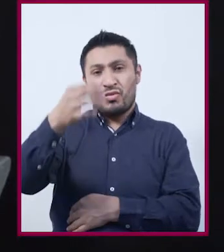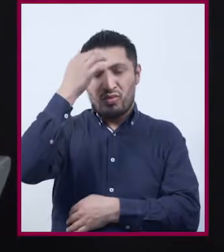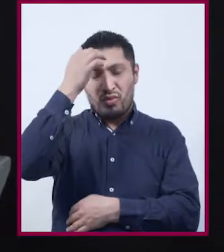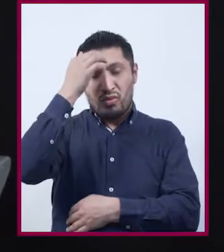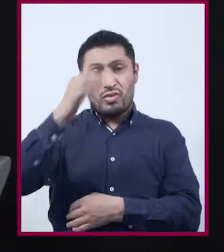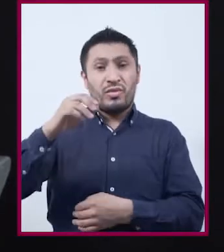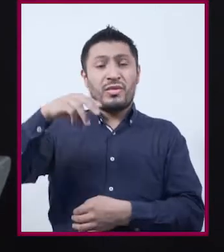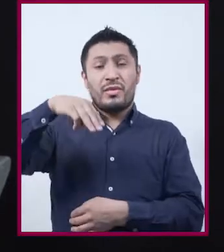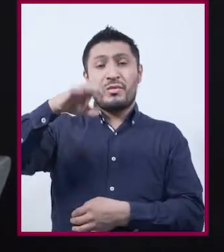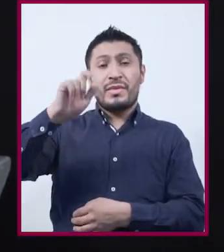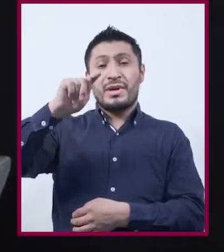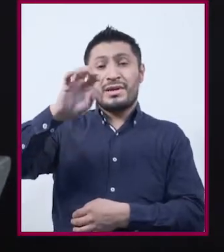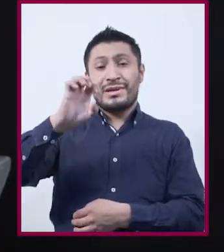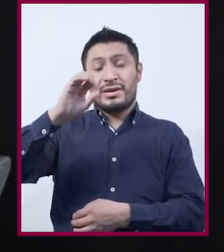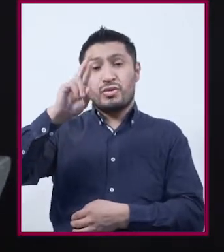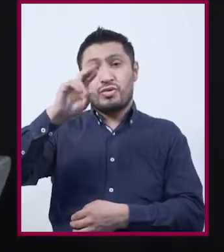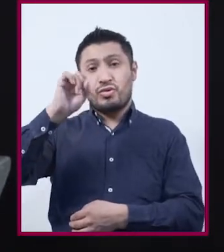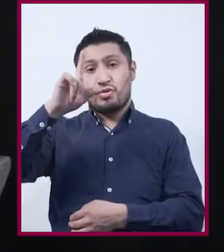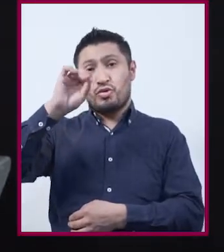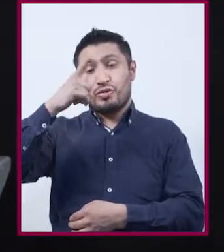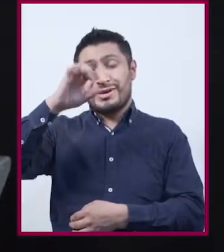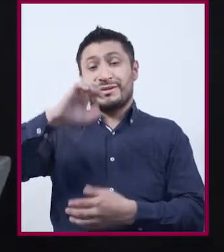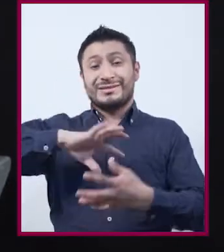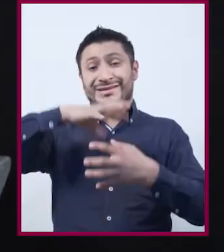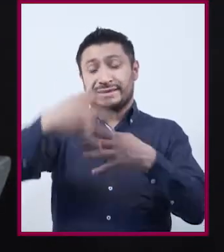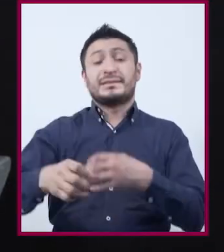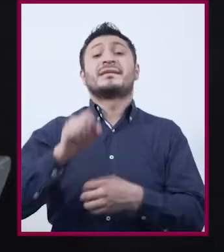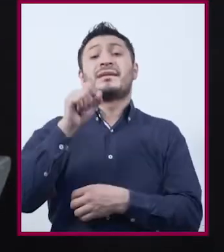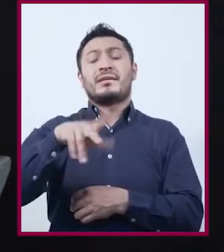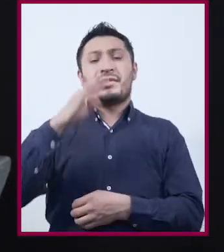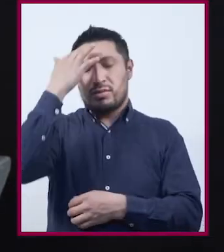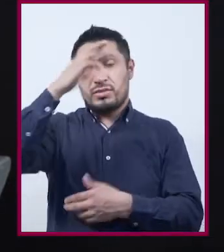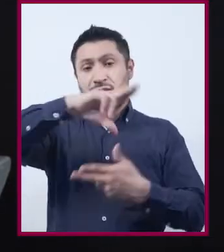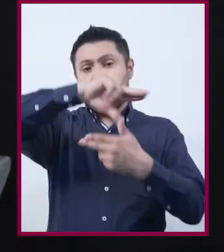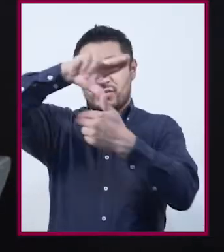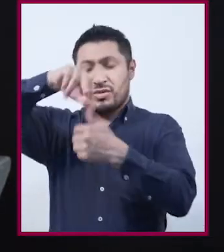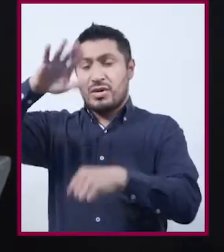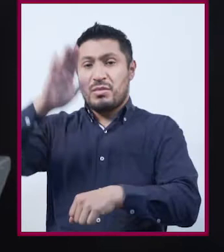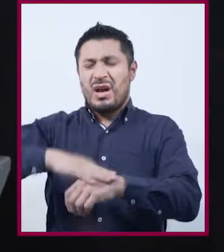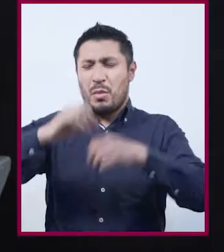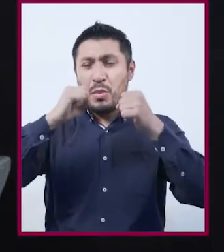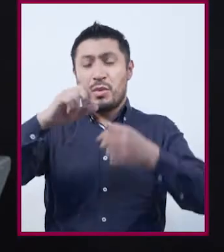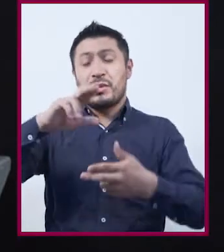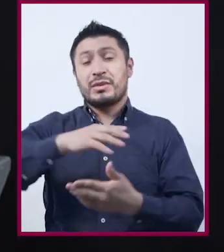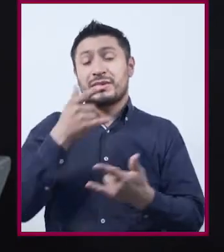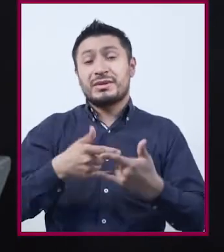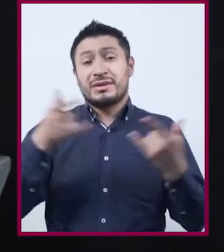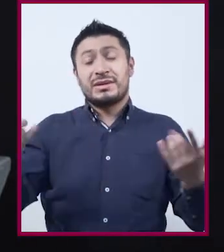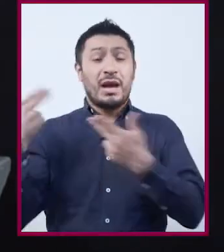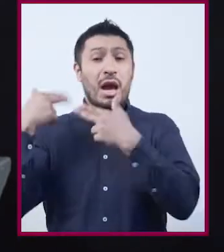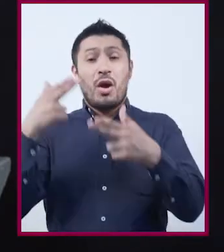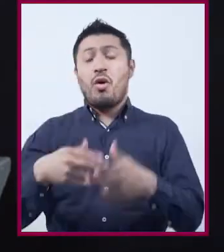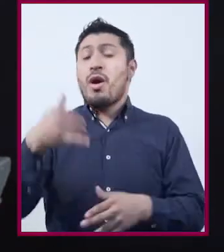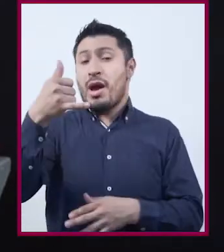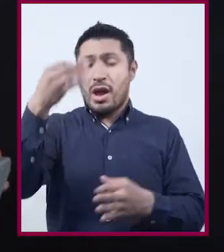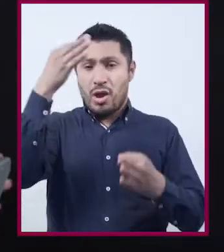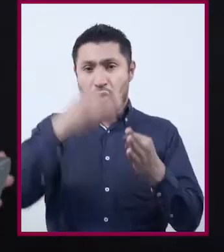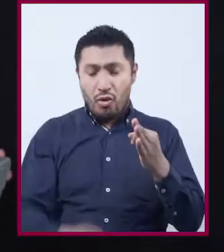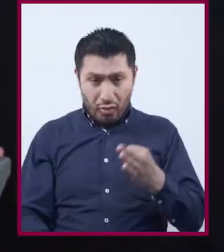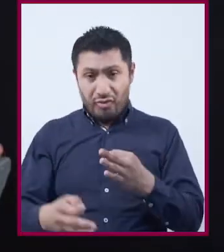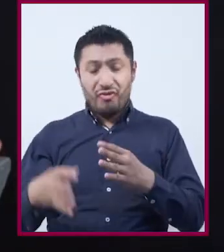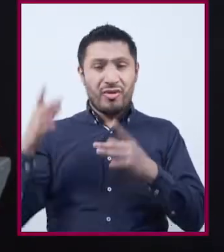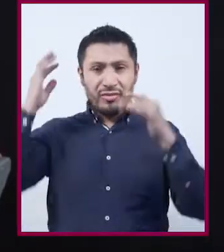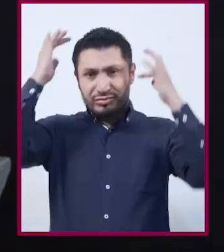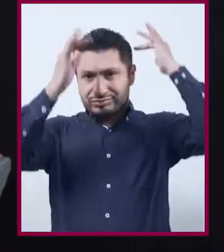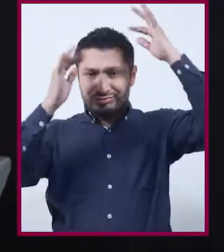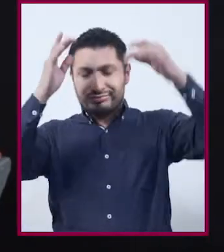meteorología. Además, repasaremos algunos de los huracanes más devastadores de la historia y finalmente reflexionaremos un poco